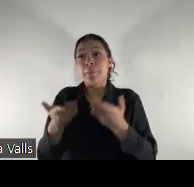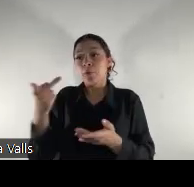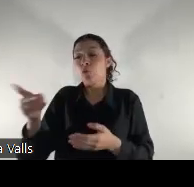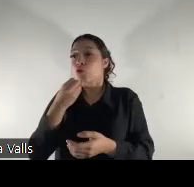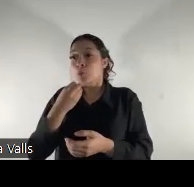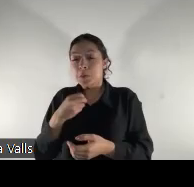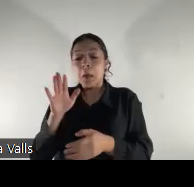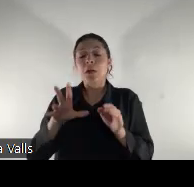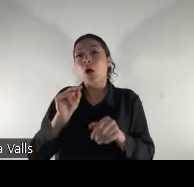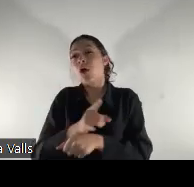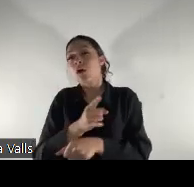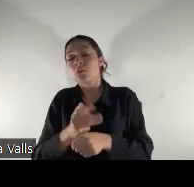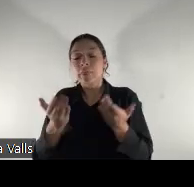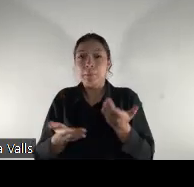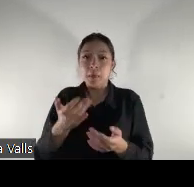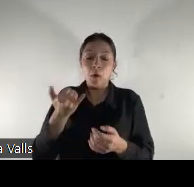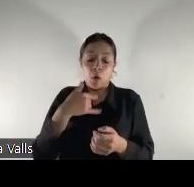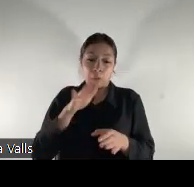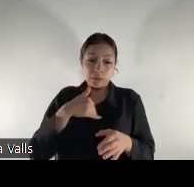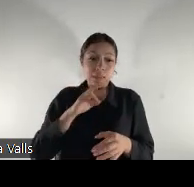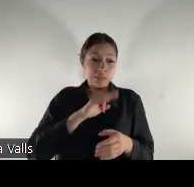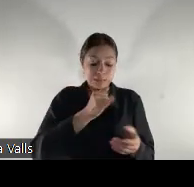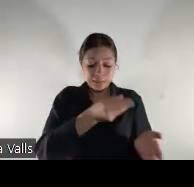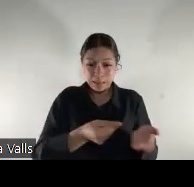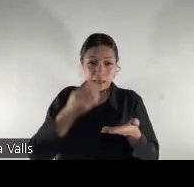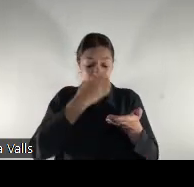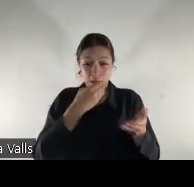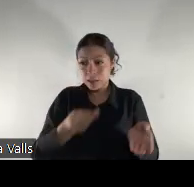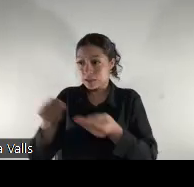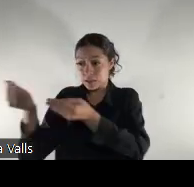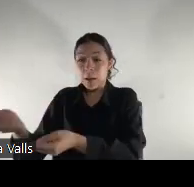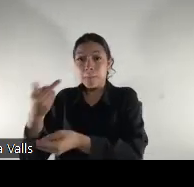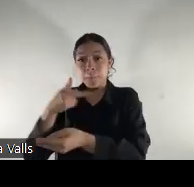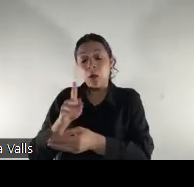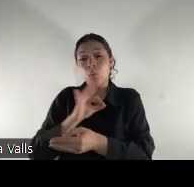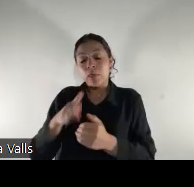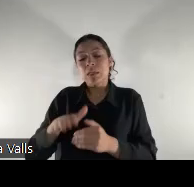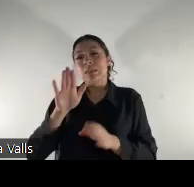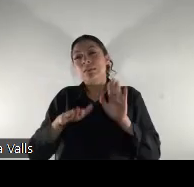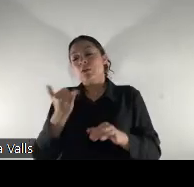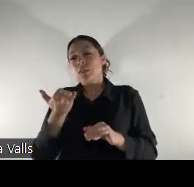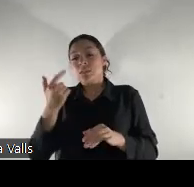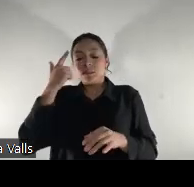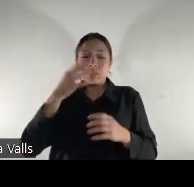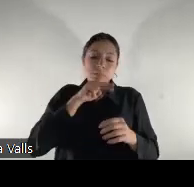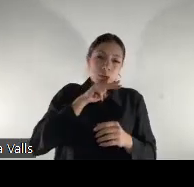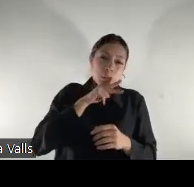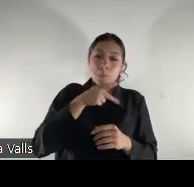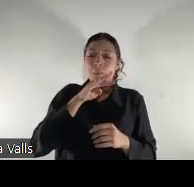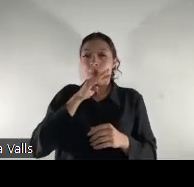solo sabemos que la emisión de un diagnóstico pues sí inicia un proceso de duelo, de expectativas que puede tener los padres de